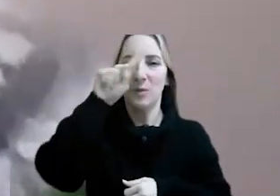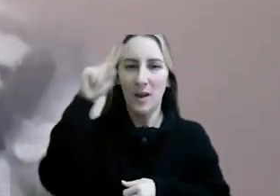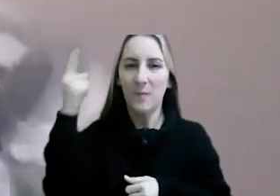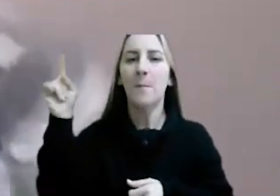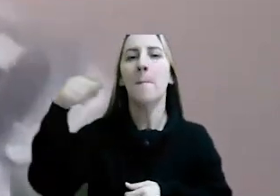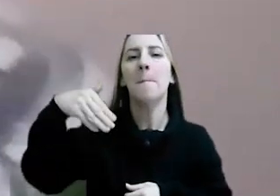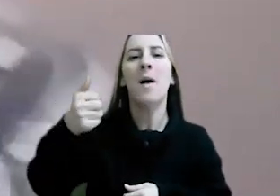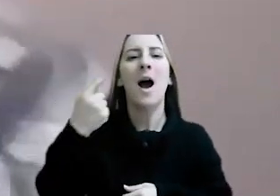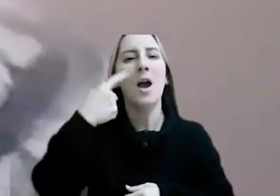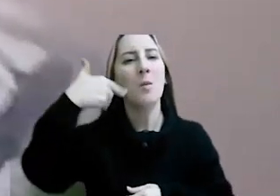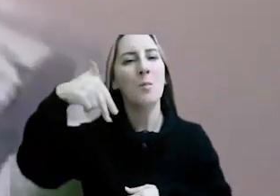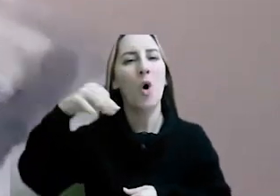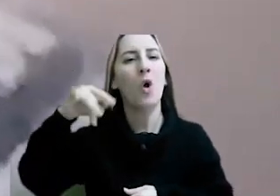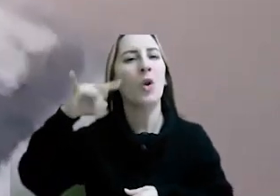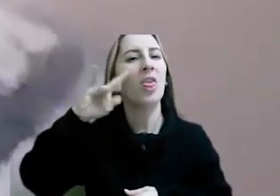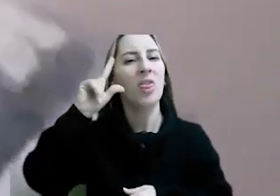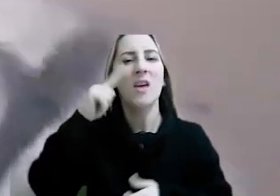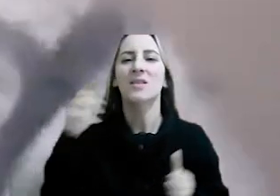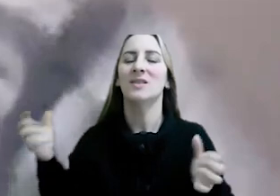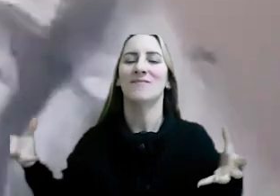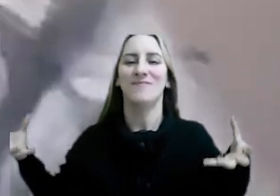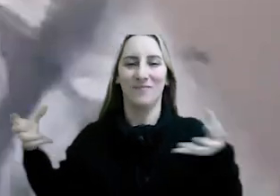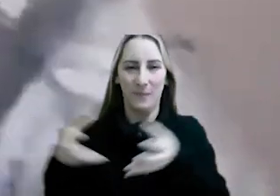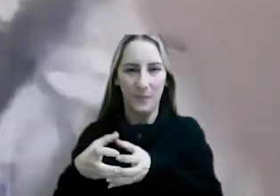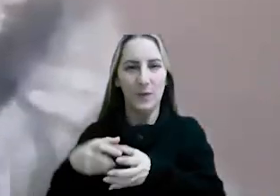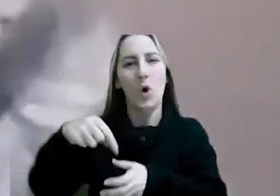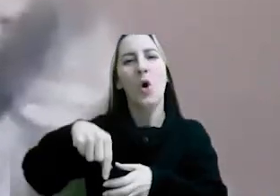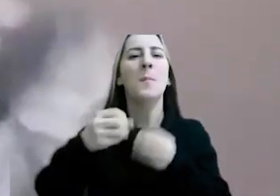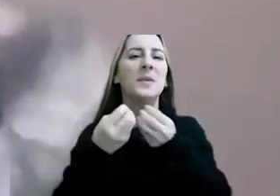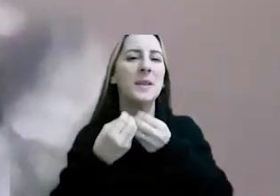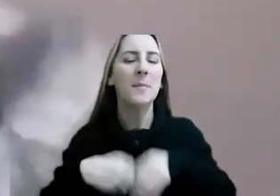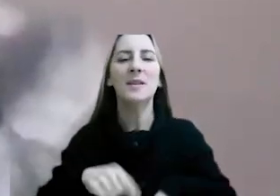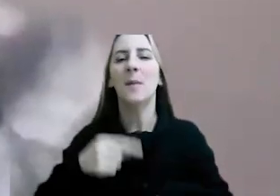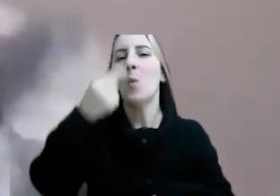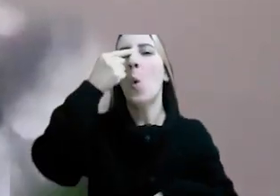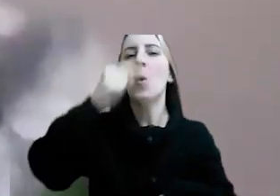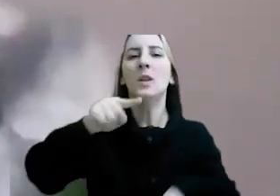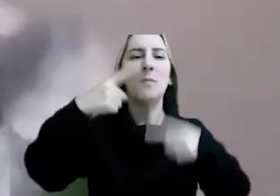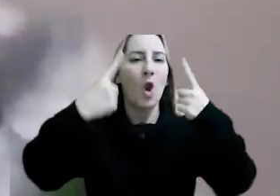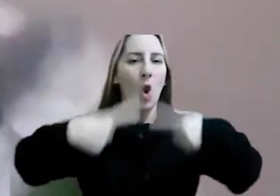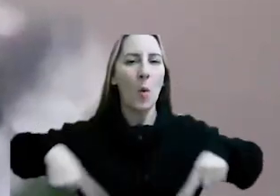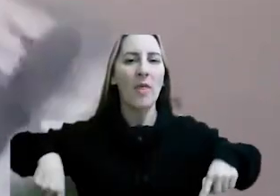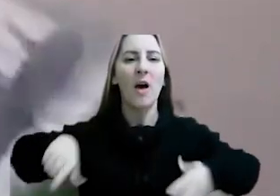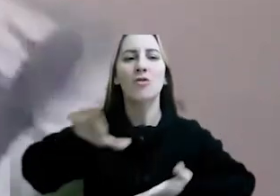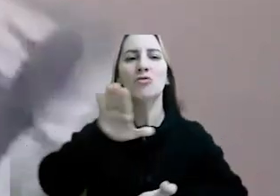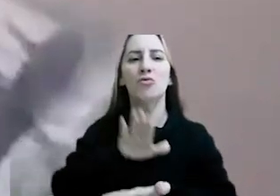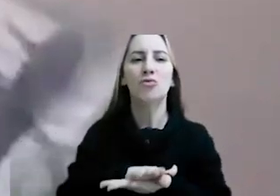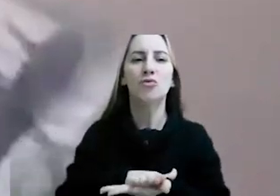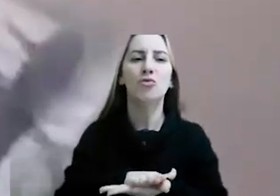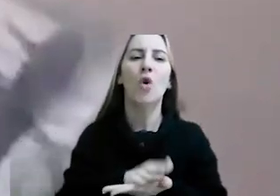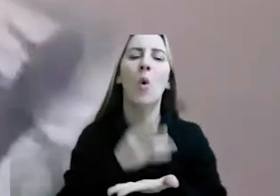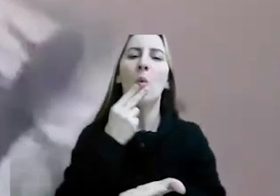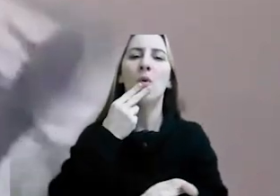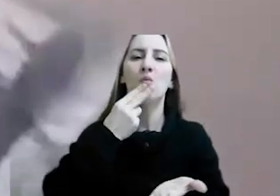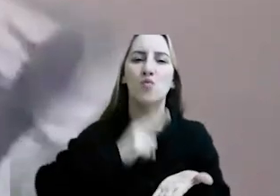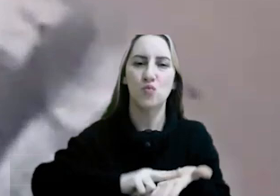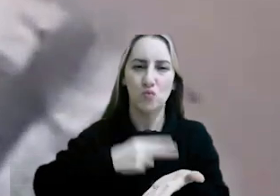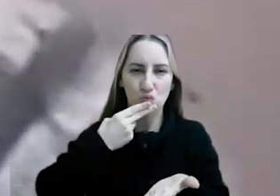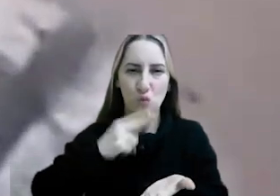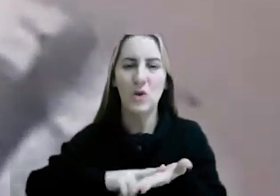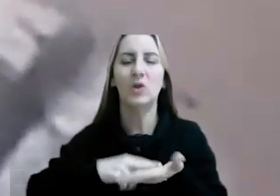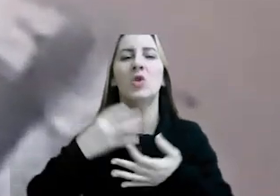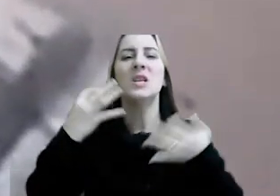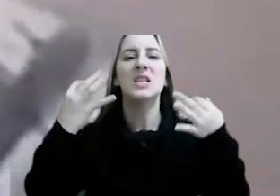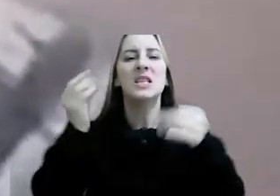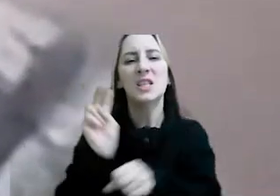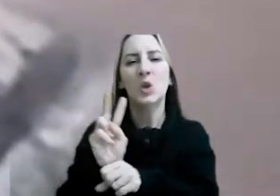Maimónides. Hoy vamos a comenzar con las últimas novedades en materia impositiva y de la seguridad social,